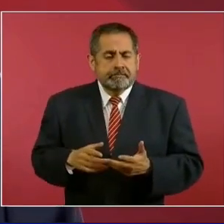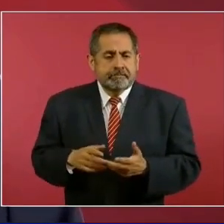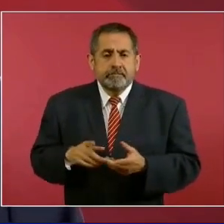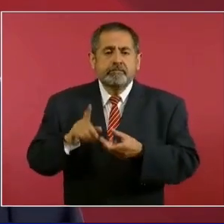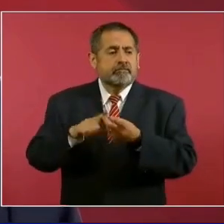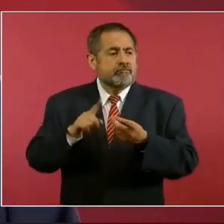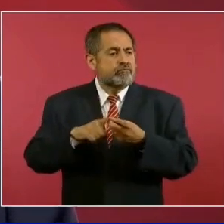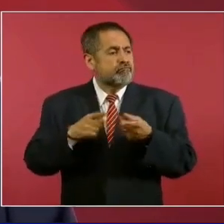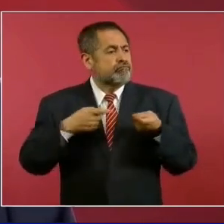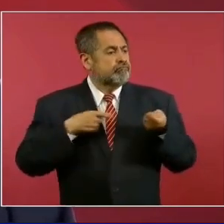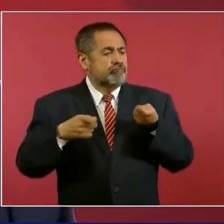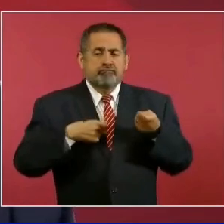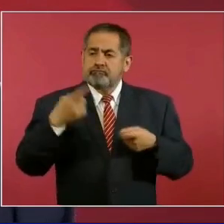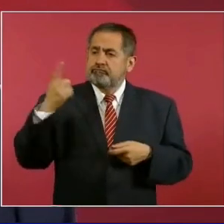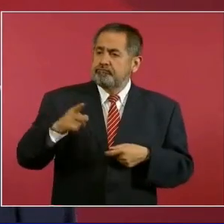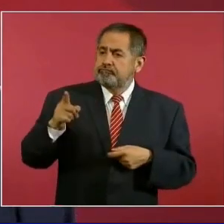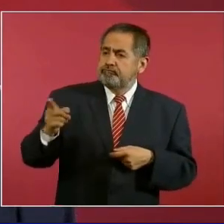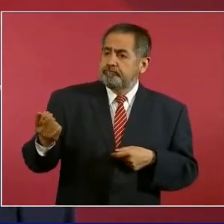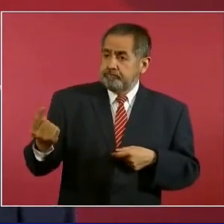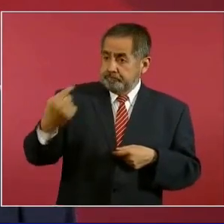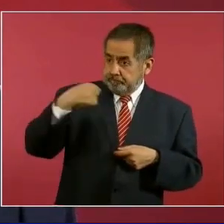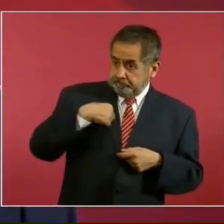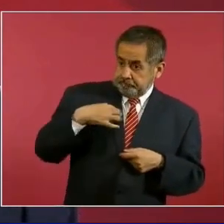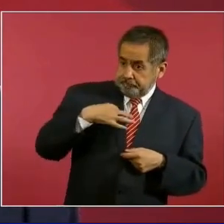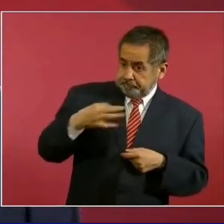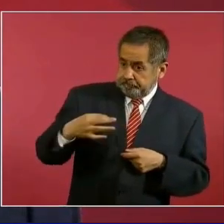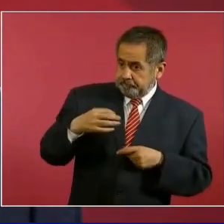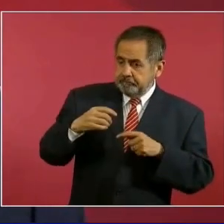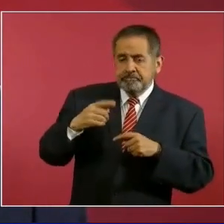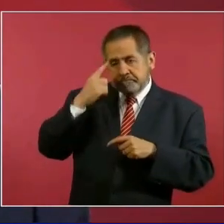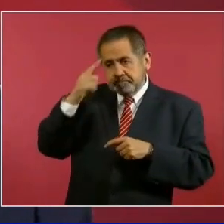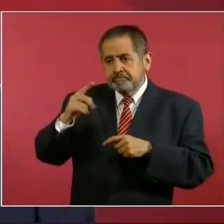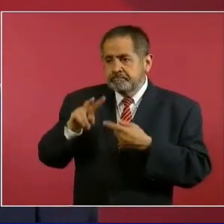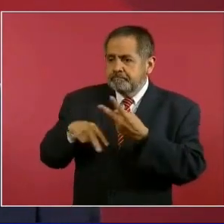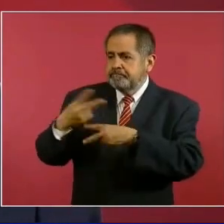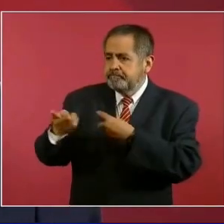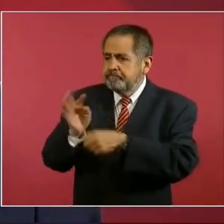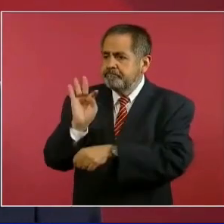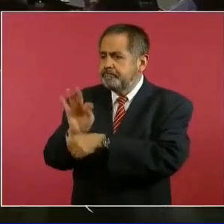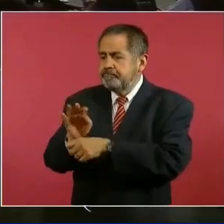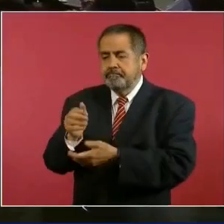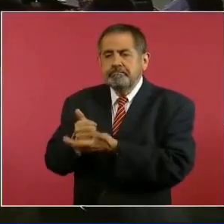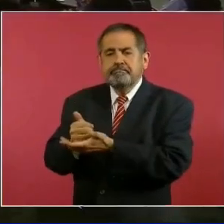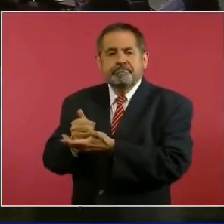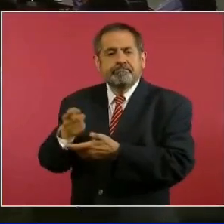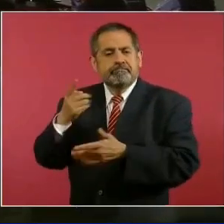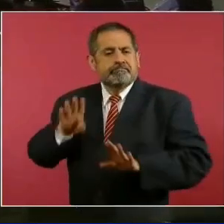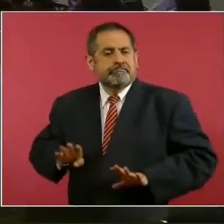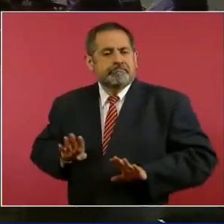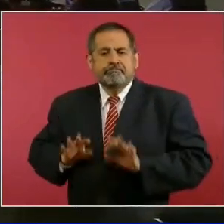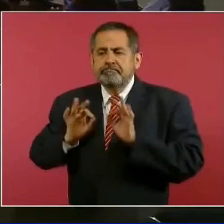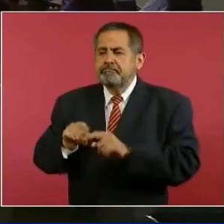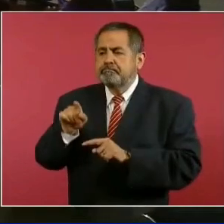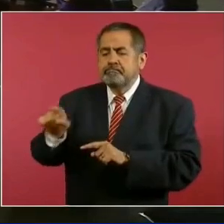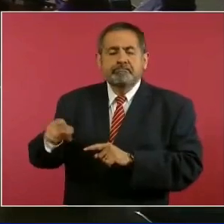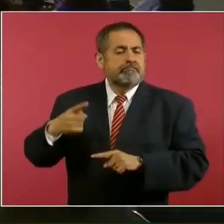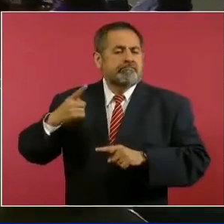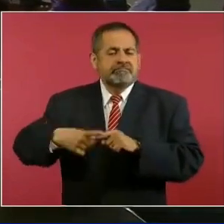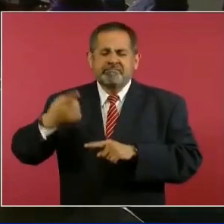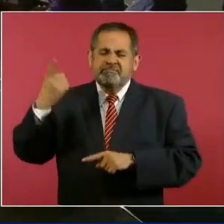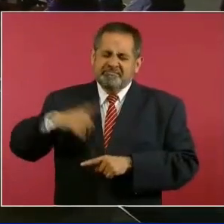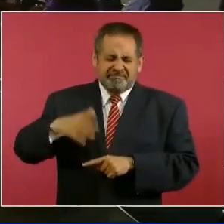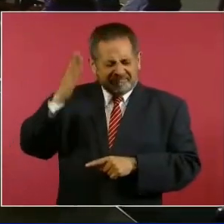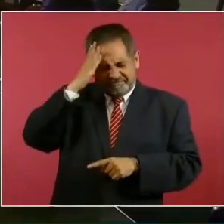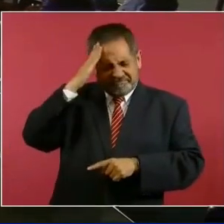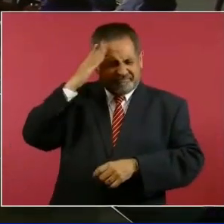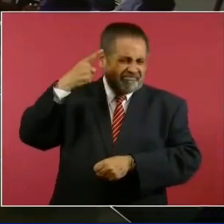dimana del pueblo y se instituye para su beneficio. Y el pueblo es el soberano.